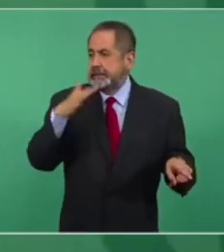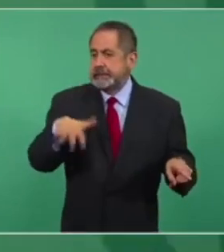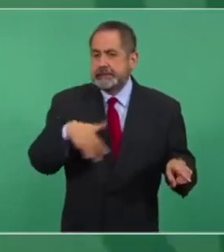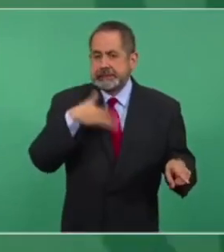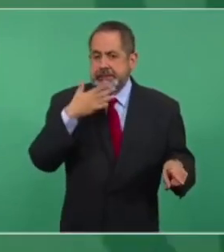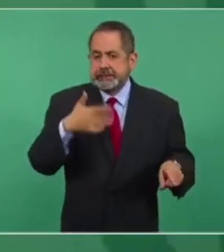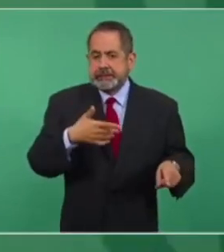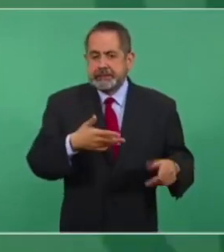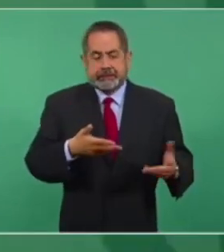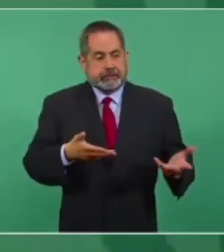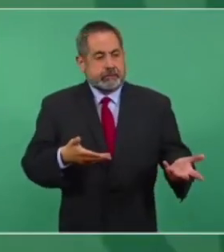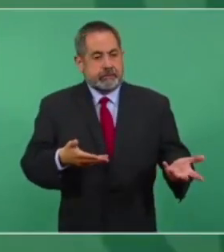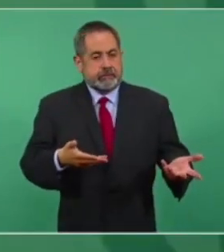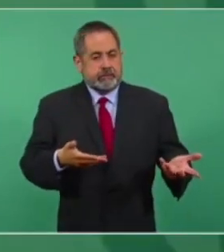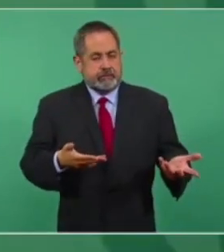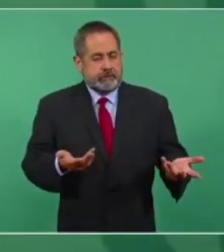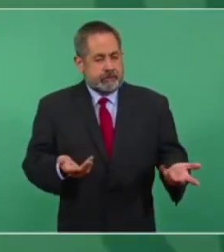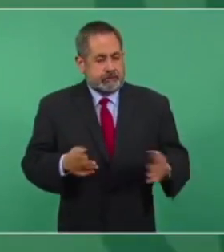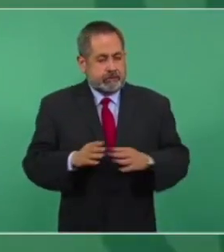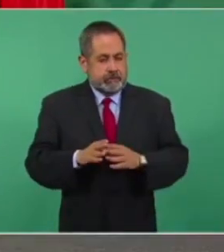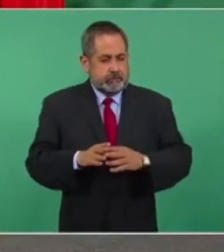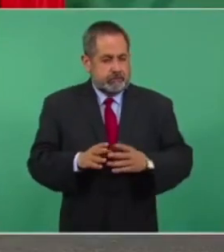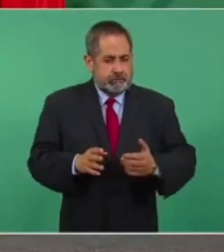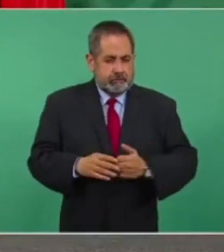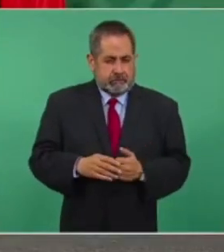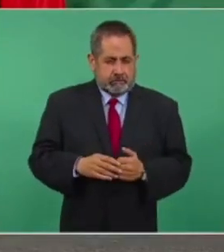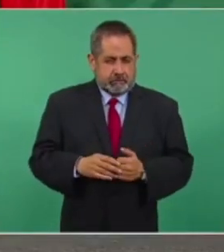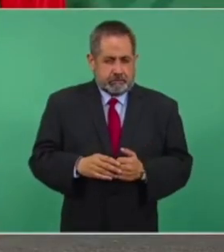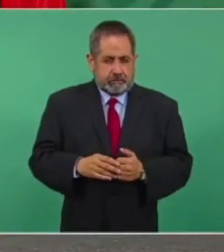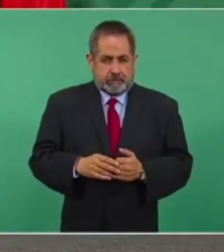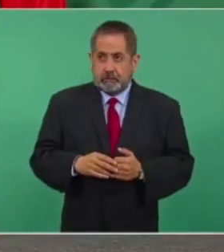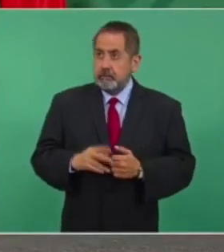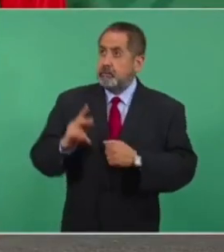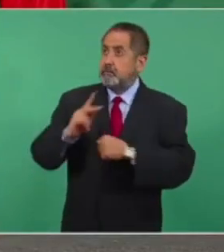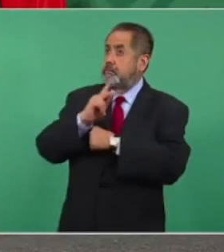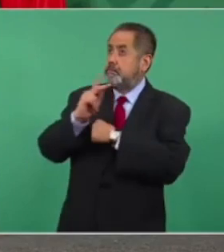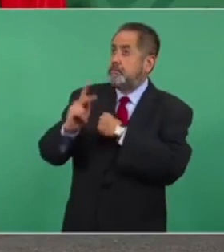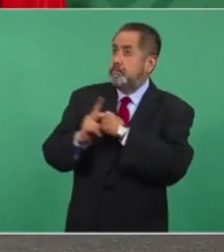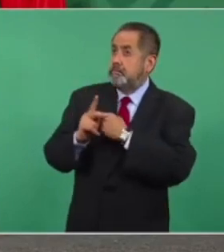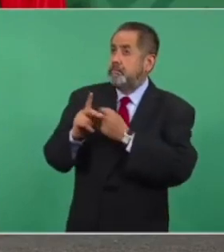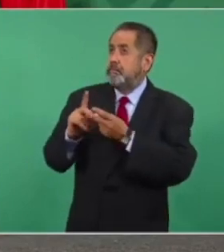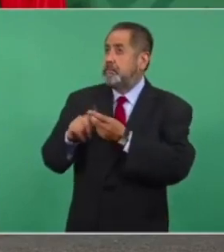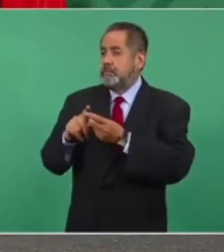porque ¿en qué país se compra